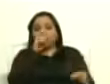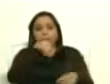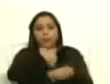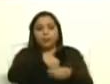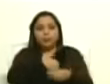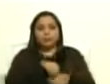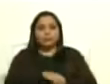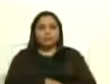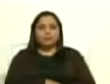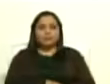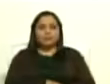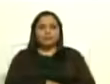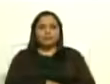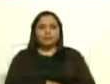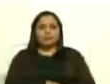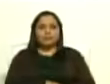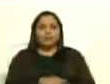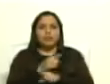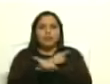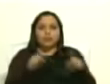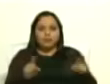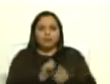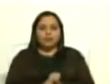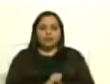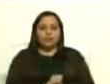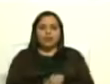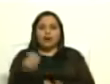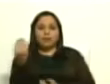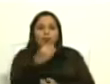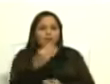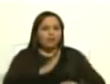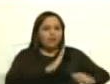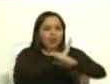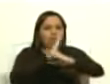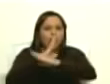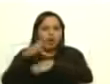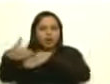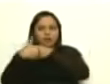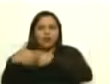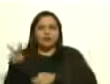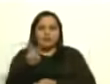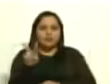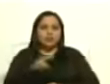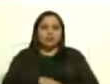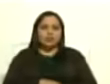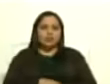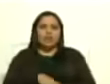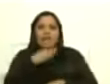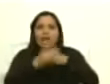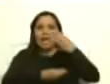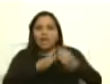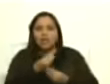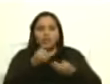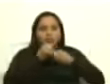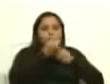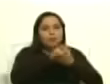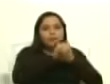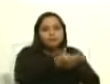Pero los principales articuladores del bloqueo contra Venezuela han hecho este tipo de